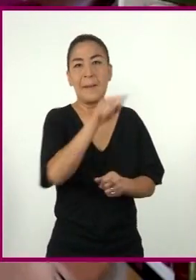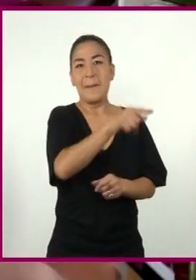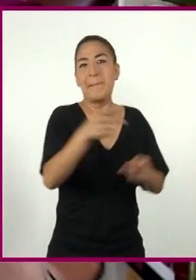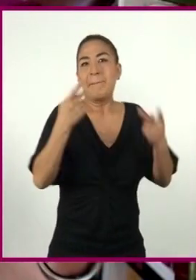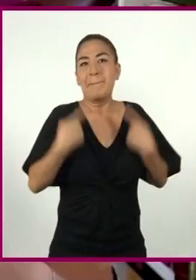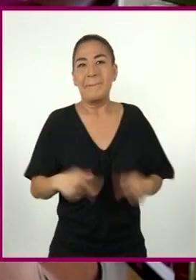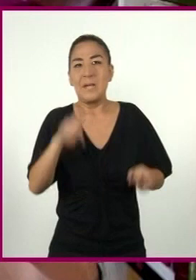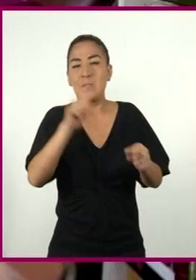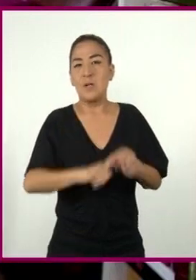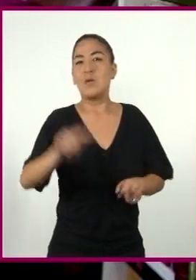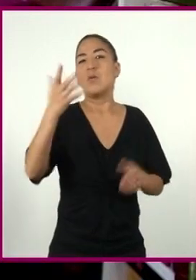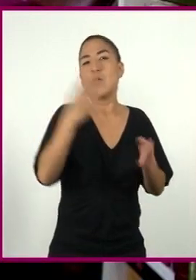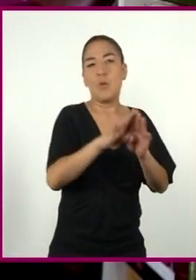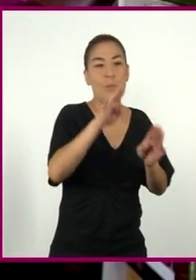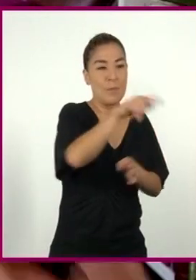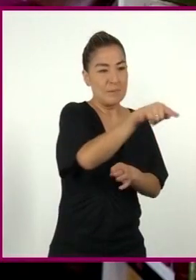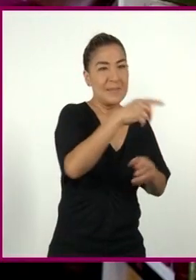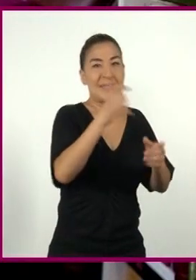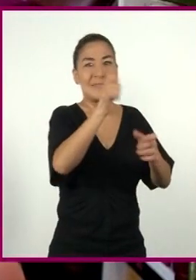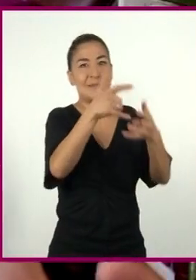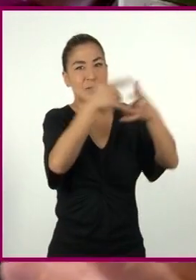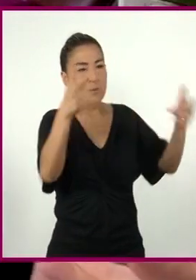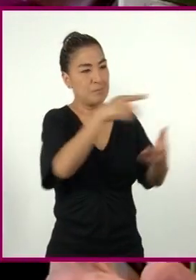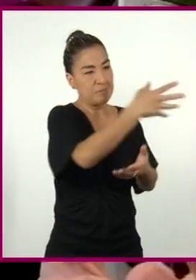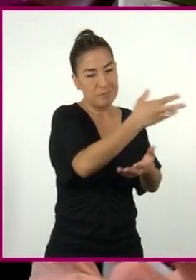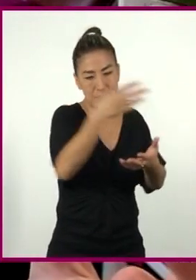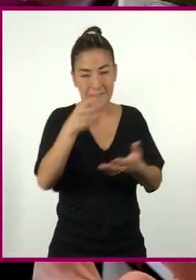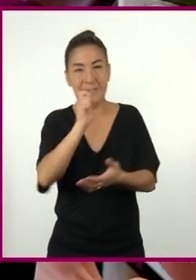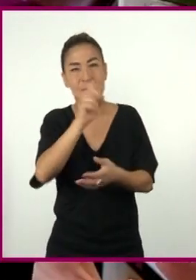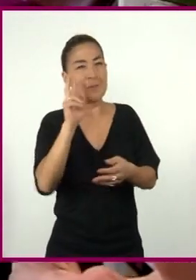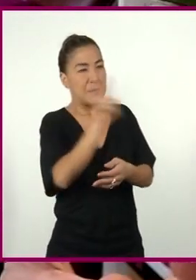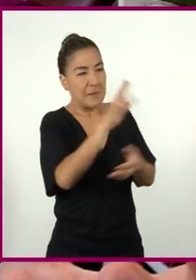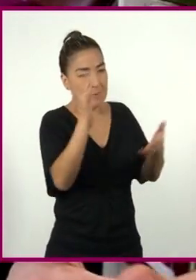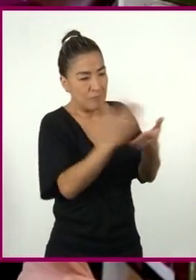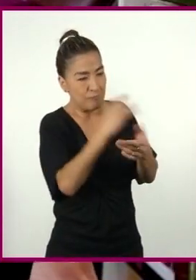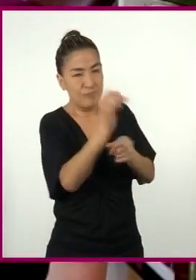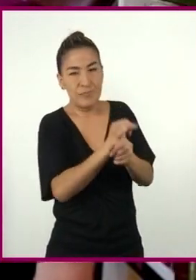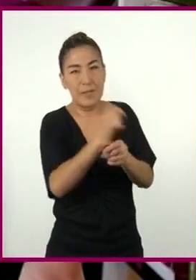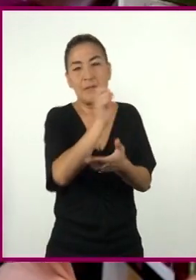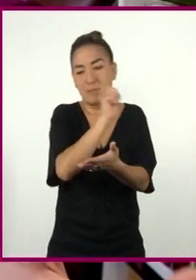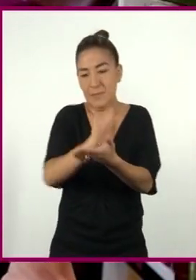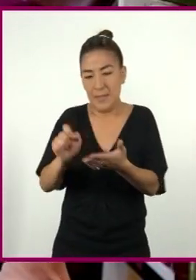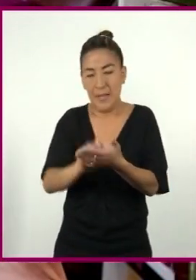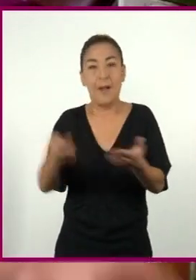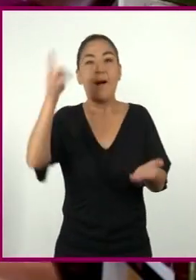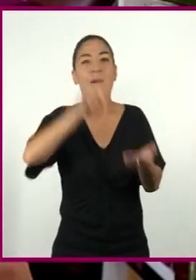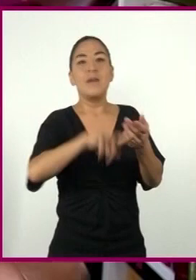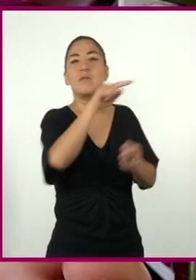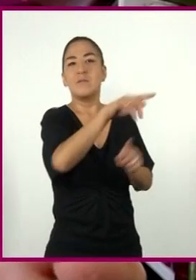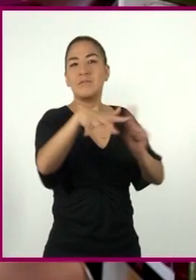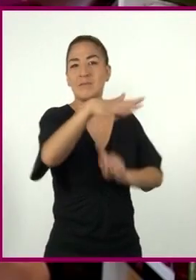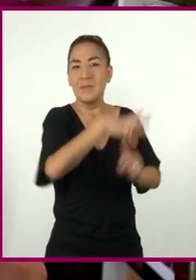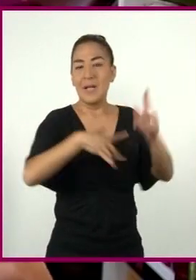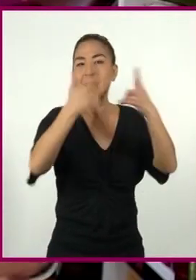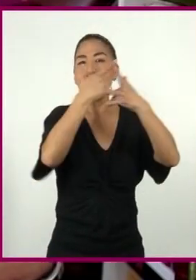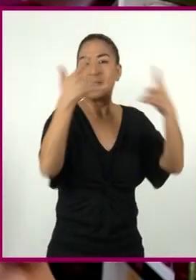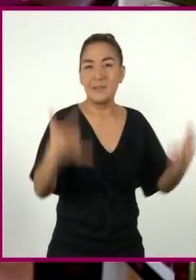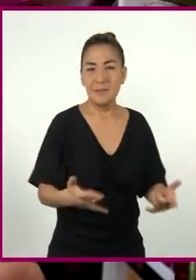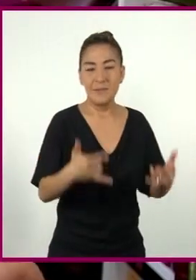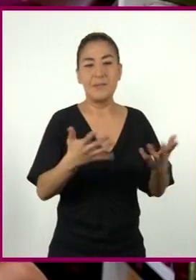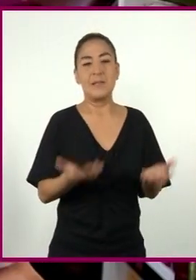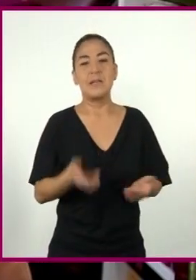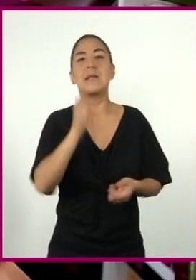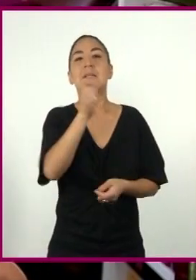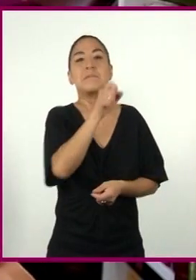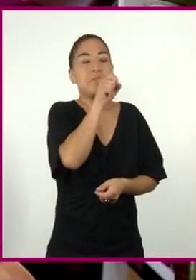personaje que uno va a biografiar en el contexto en el que se mueve. No solo el contexto histórico, sino muchas veces el contexto